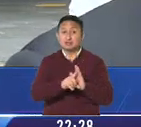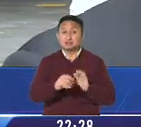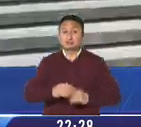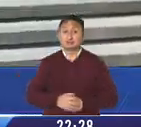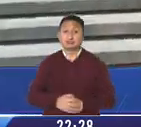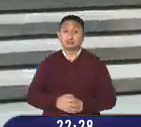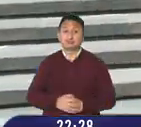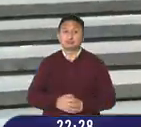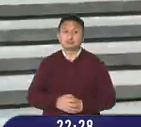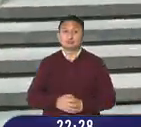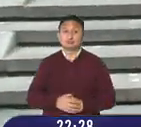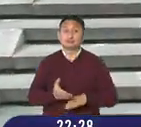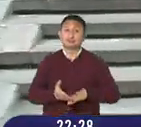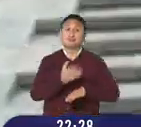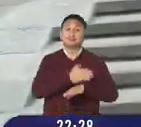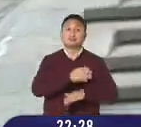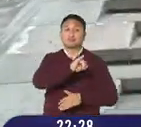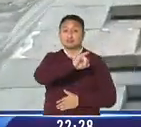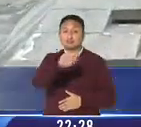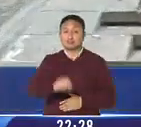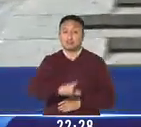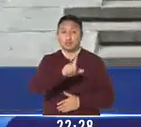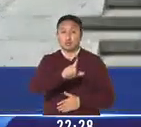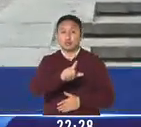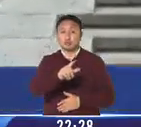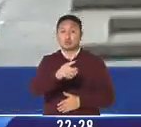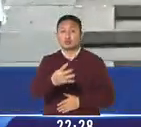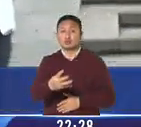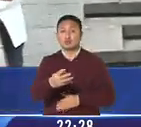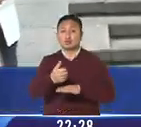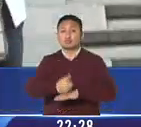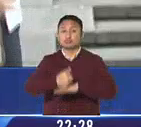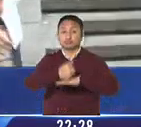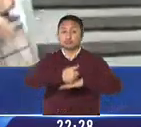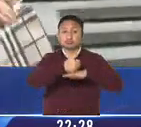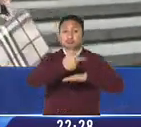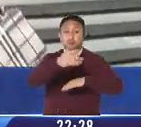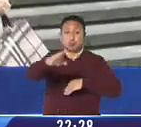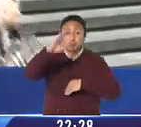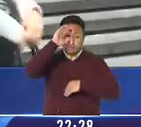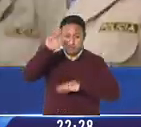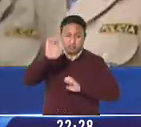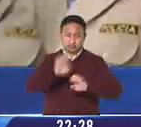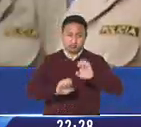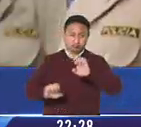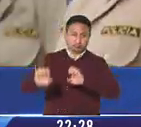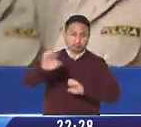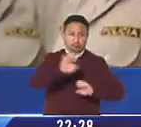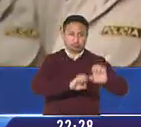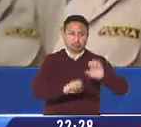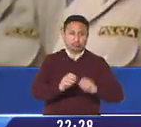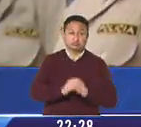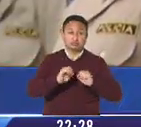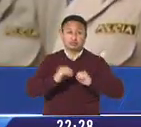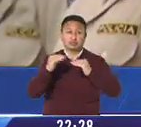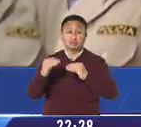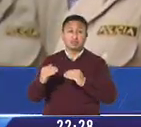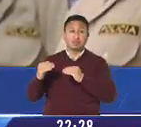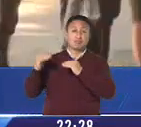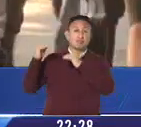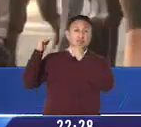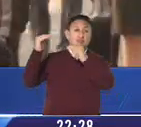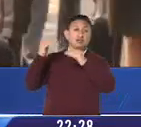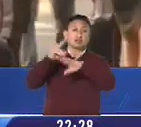delito. Fue el pasado mes de julio que cuatro altos uniformados fueron sometidos a evaluación para ascender a generales